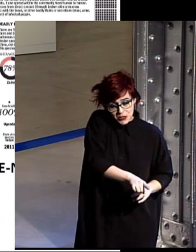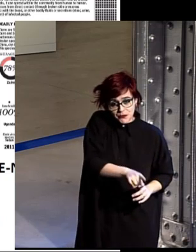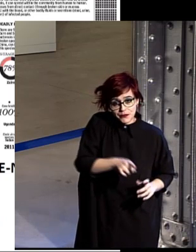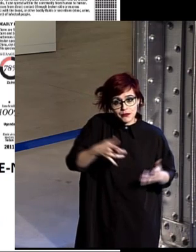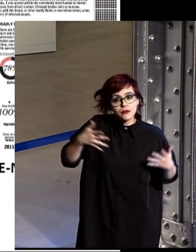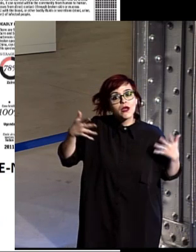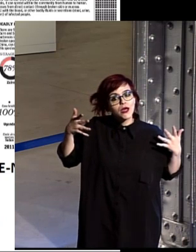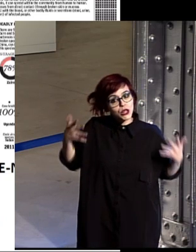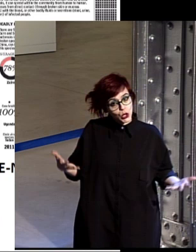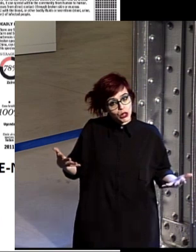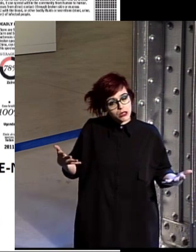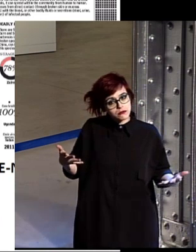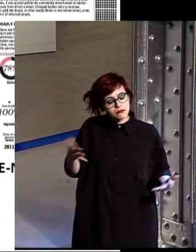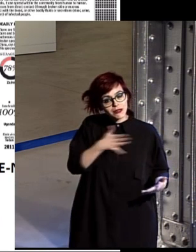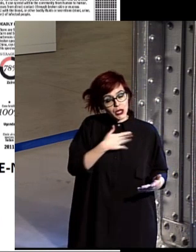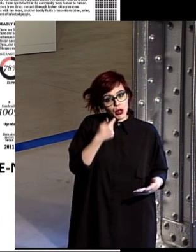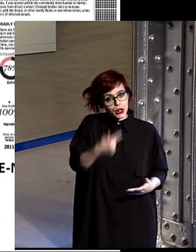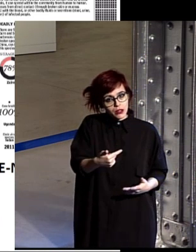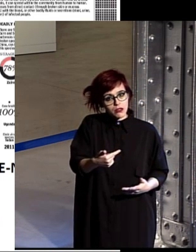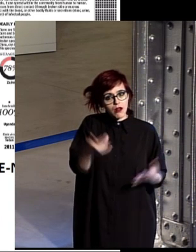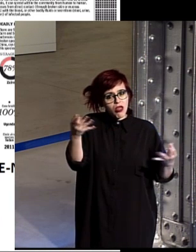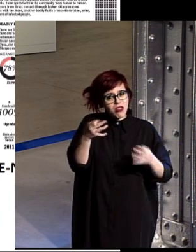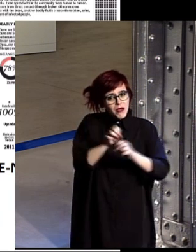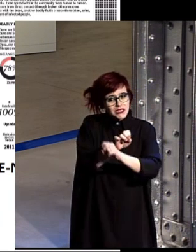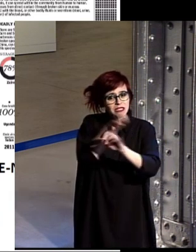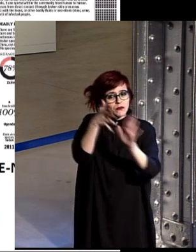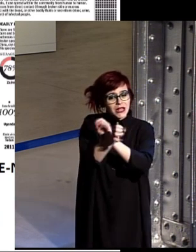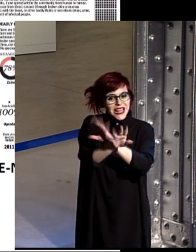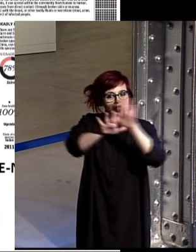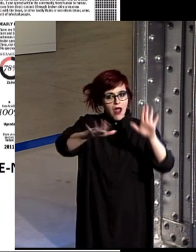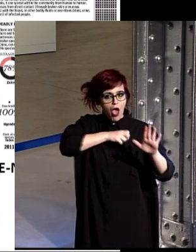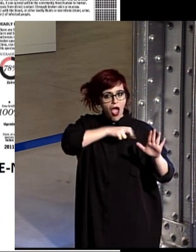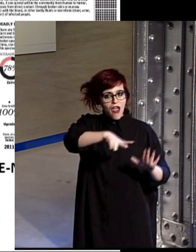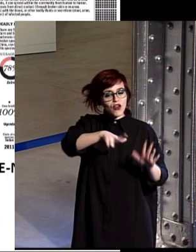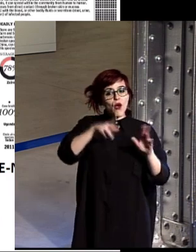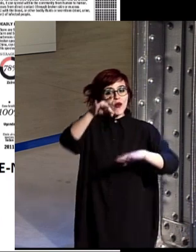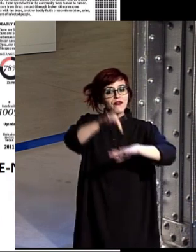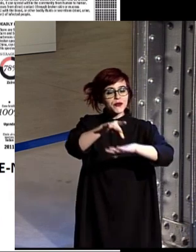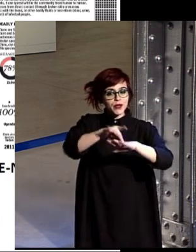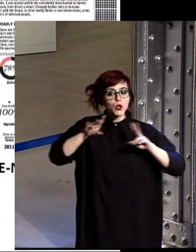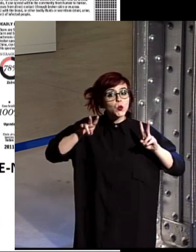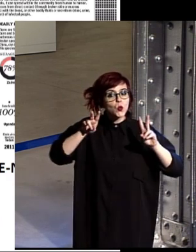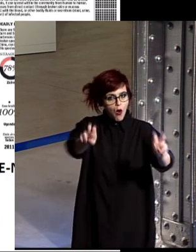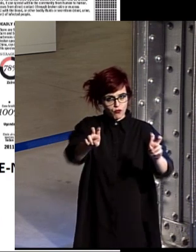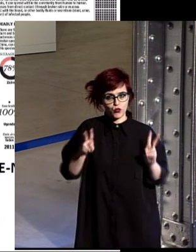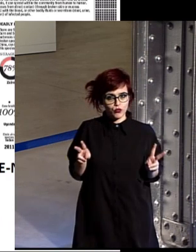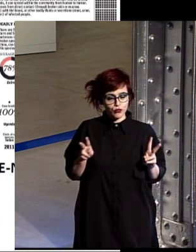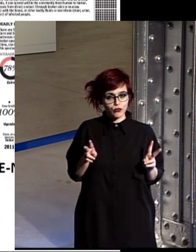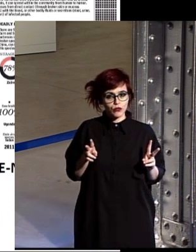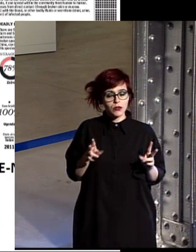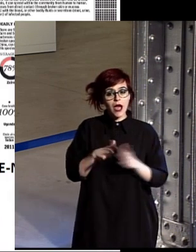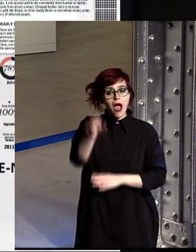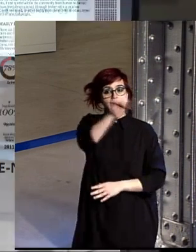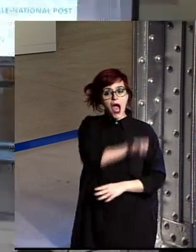que hay que recalcar, yo creo que mucho de ébola es que es una enfermedad nueva. O sea, que es una enfermedad nueva. El primer caso fue en